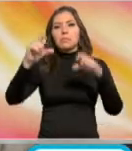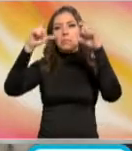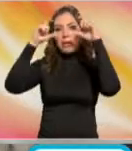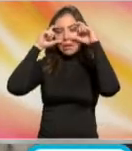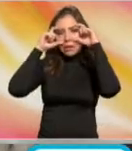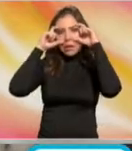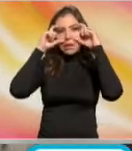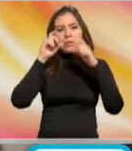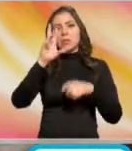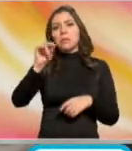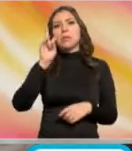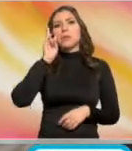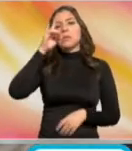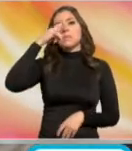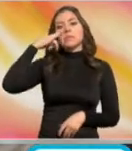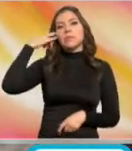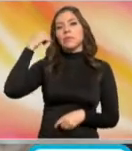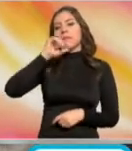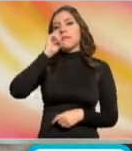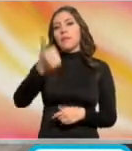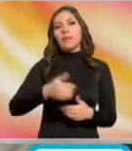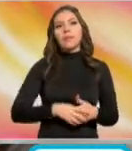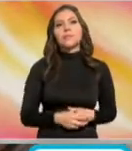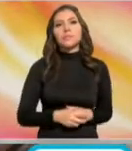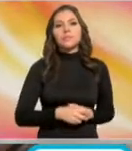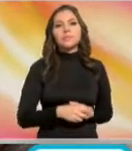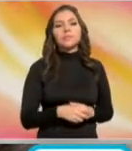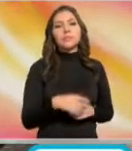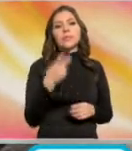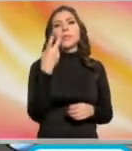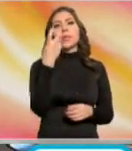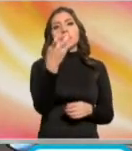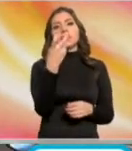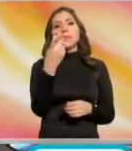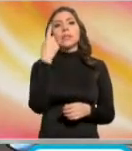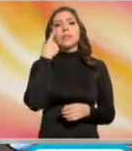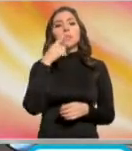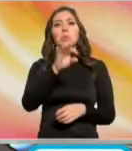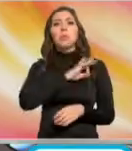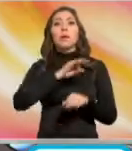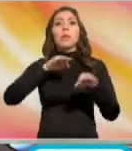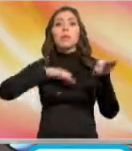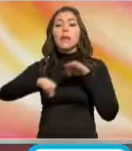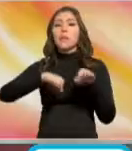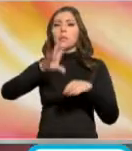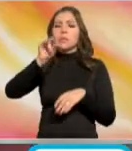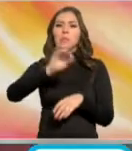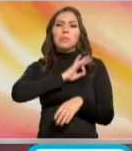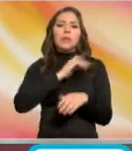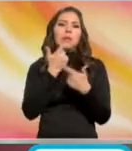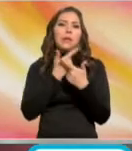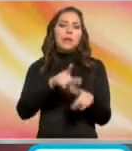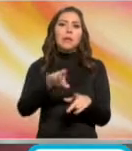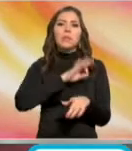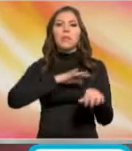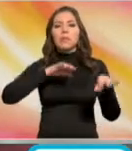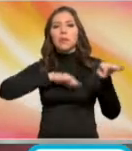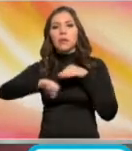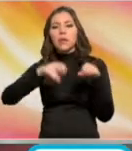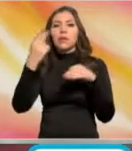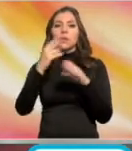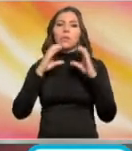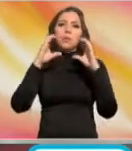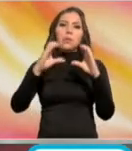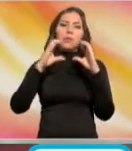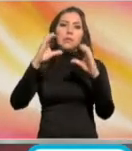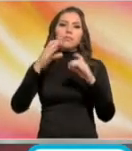oscuros y no se ve absolutamente nada, ¿no? O sea, esto no es un impedimento para faltar al trabajo, por así decirlo. O sea, podemos hacerlo y bueno, tendríamos que cuidarnos